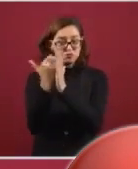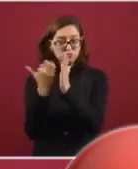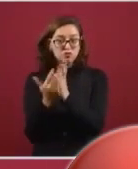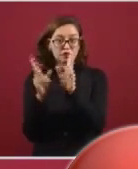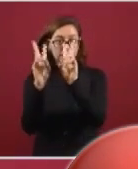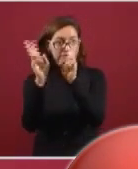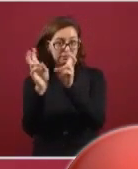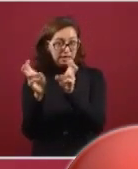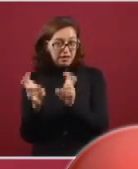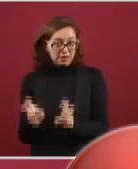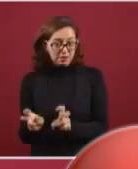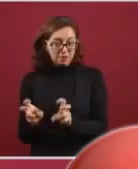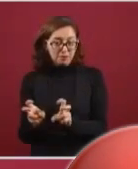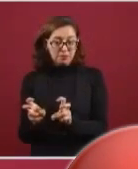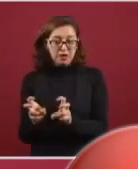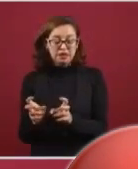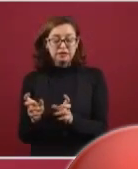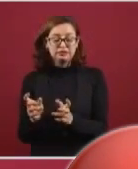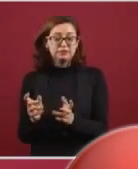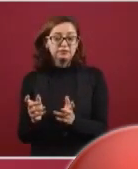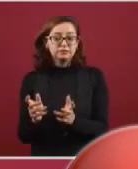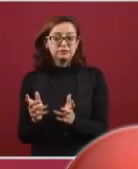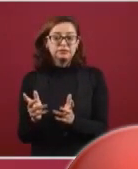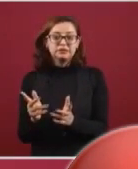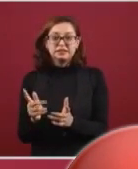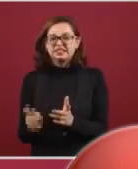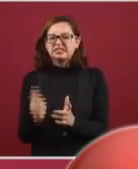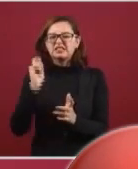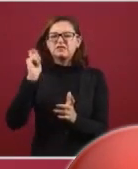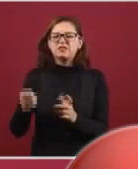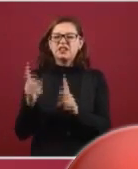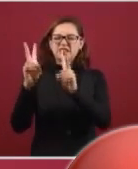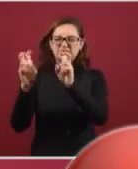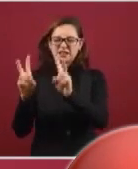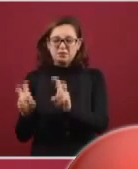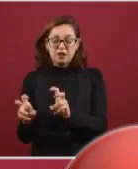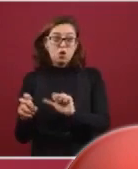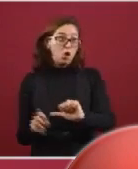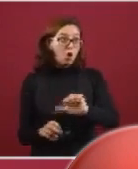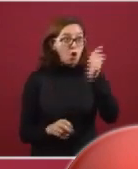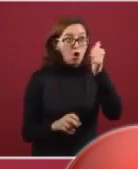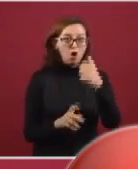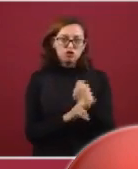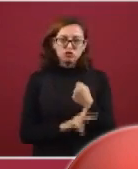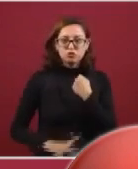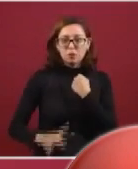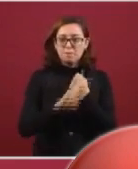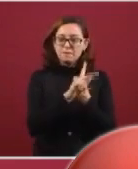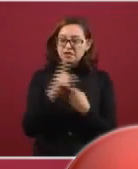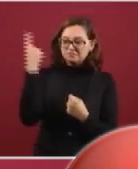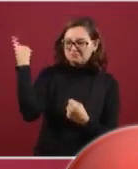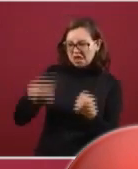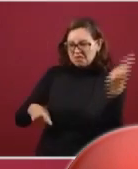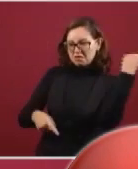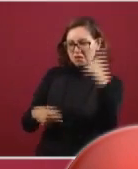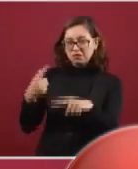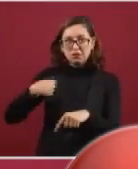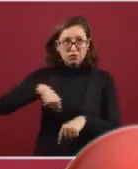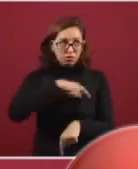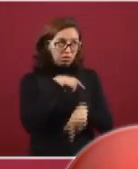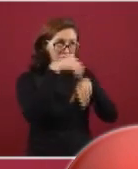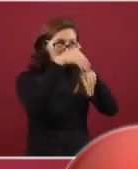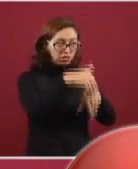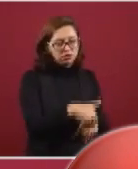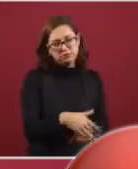que se dictaba desde el extranjero, que tiene que ver con nuestras